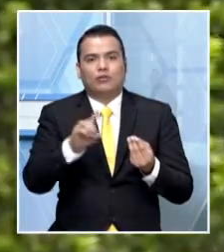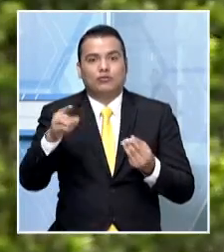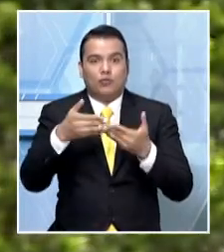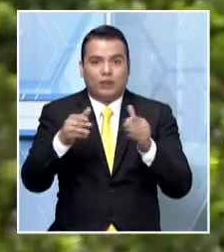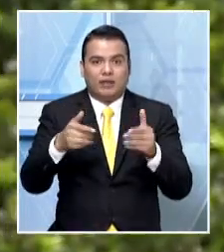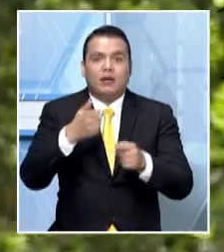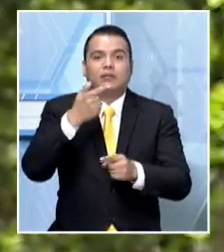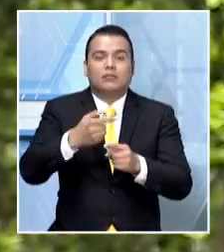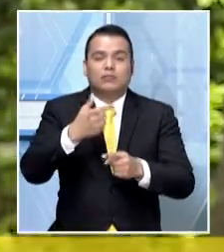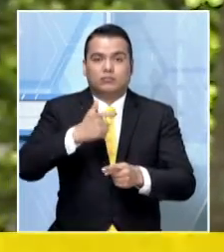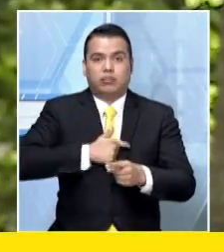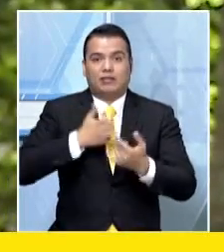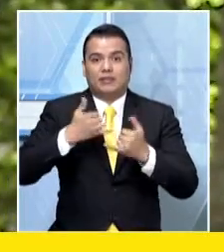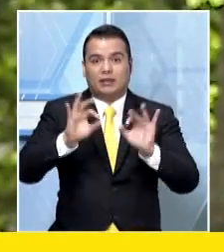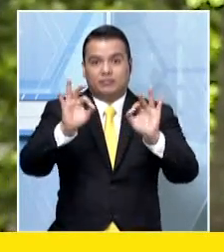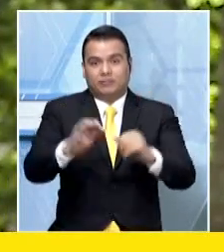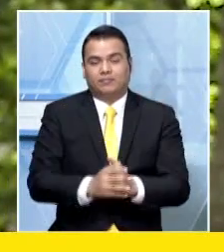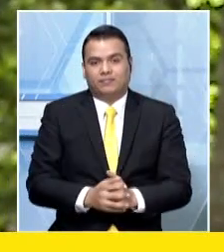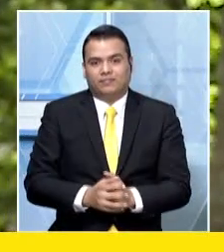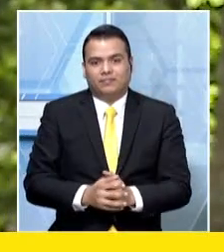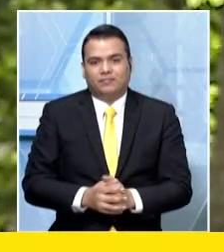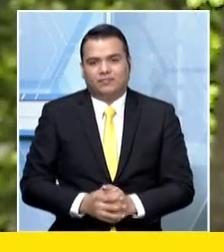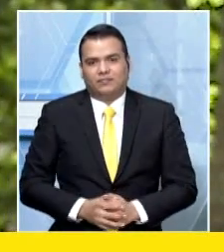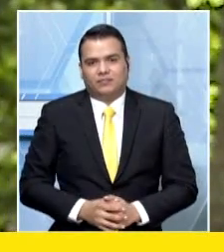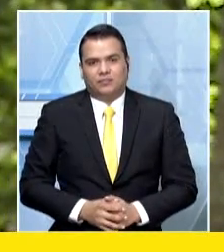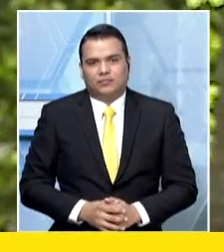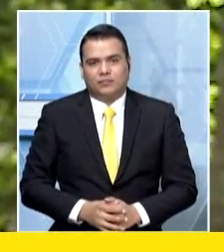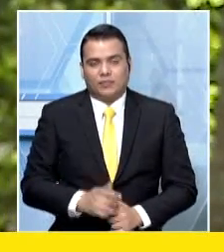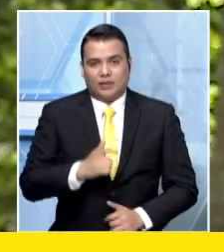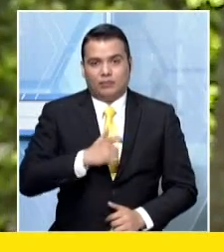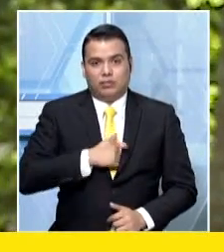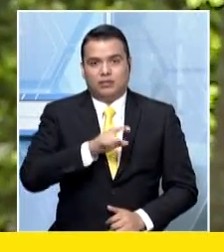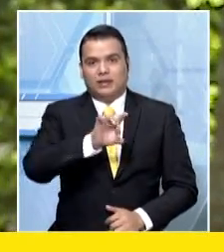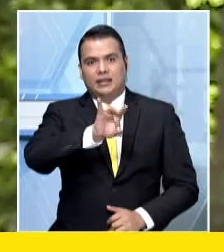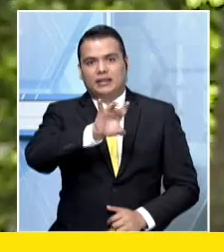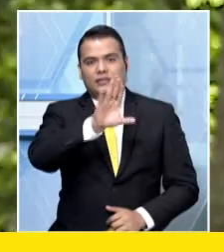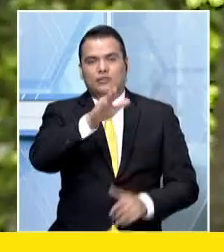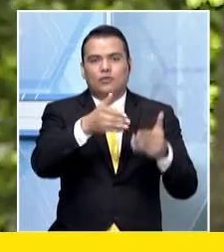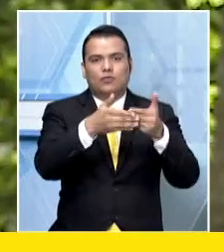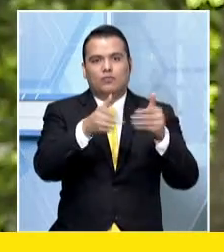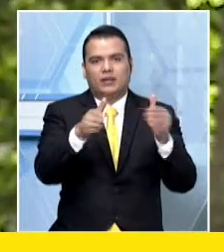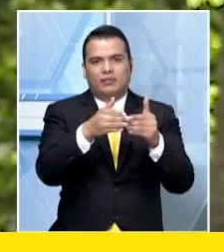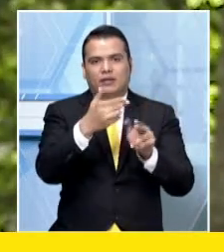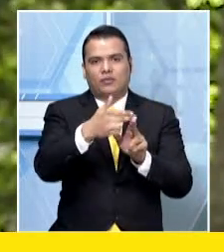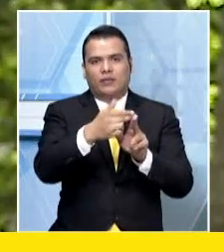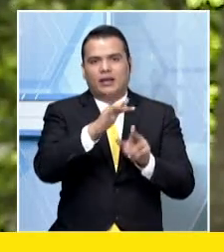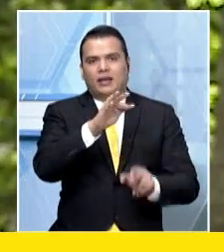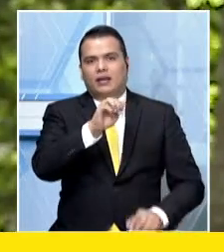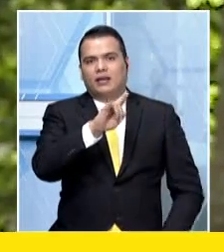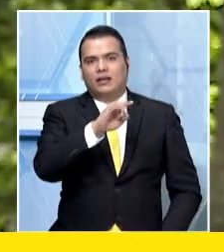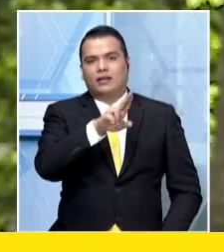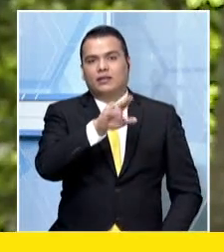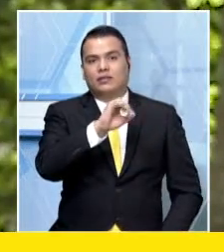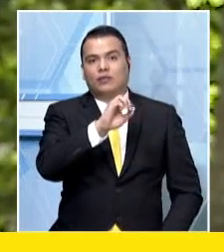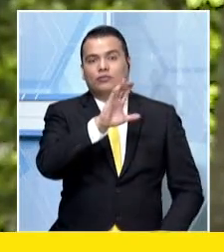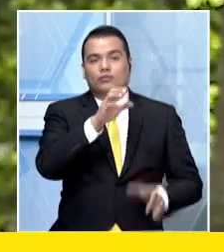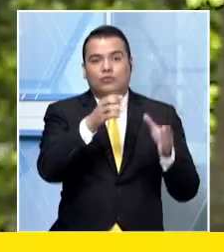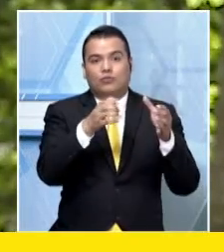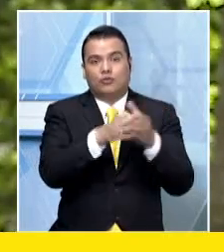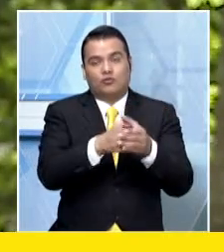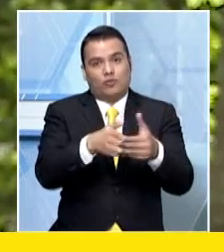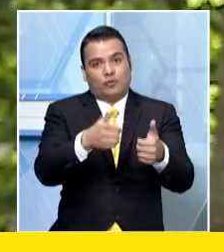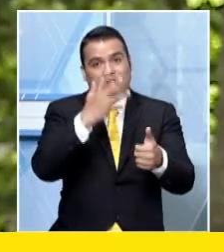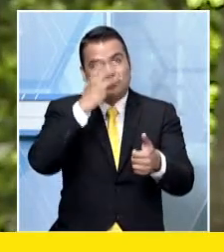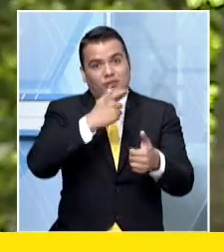lo ganamos la el capítulo el título número 15 en el tauro y la verdad fue una